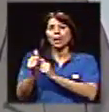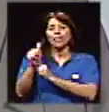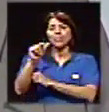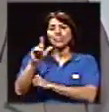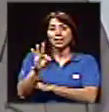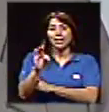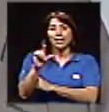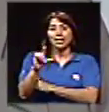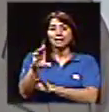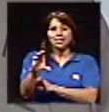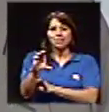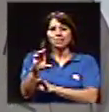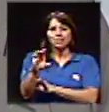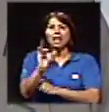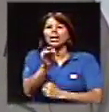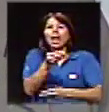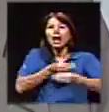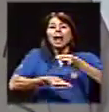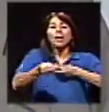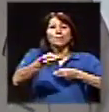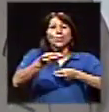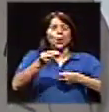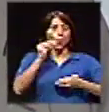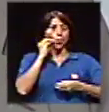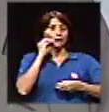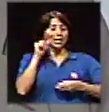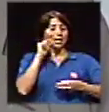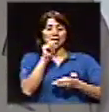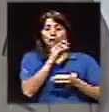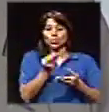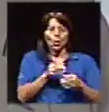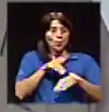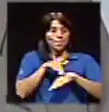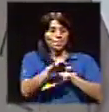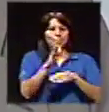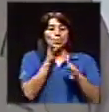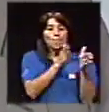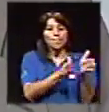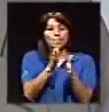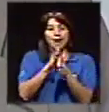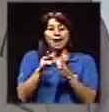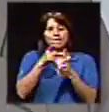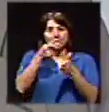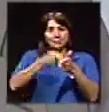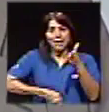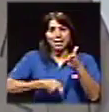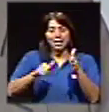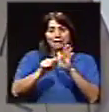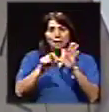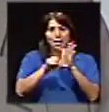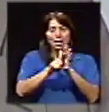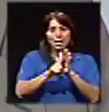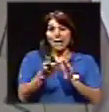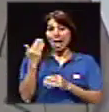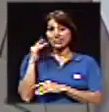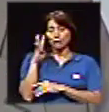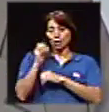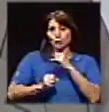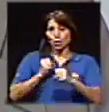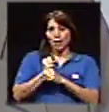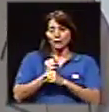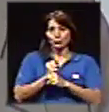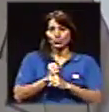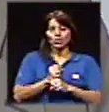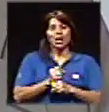Asamblea Legislativa. Y bueno, en la campaña pasada, hace 4 años, la candidata Chinchilla y el Partido de Liberación